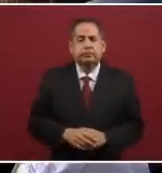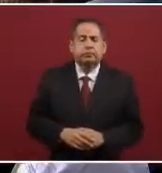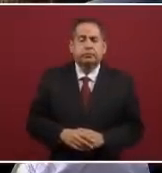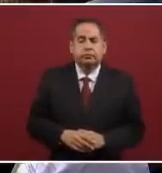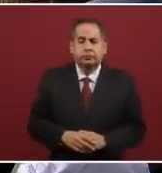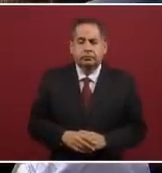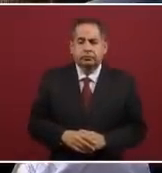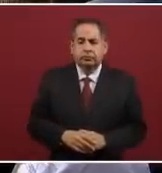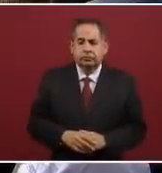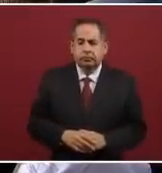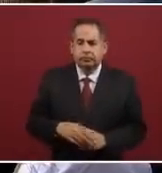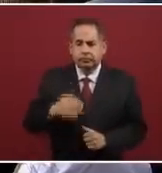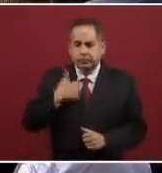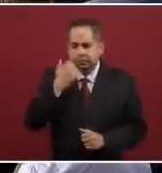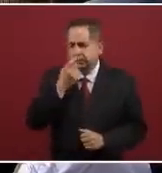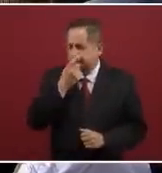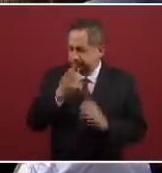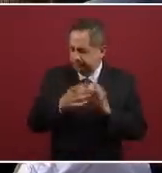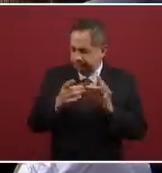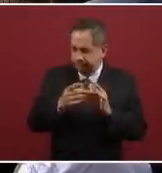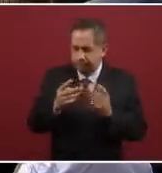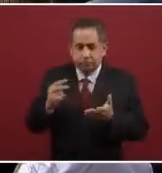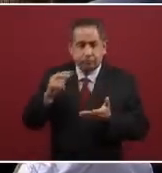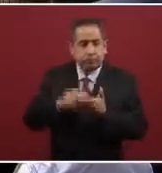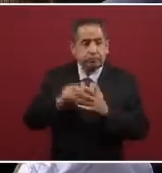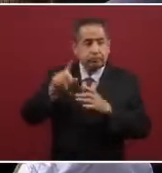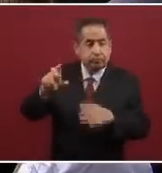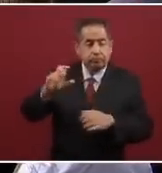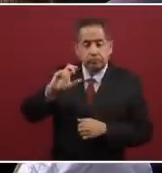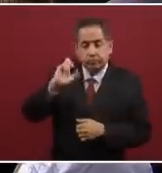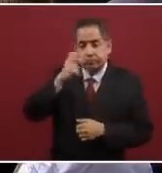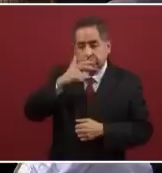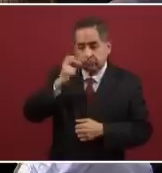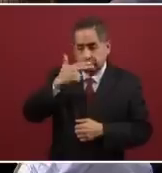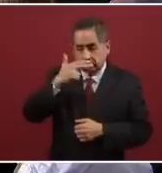Tenía yo ganas de decir que estuve en Ojinaga